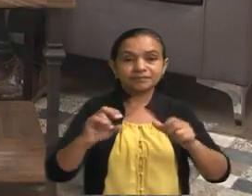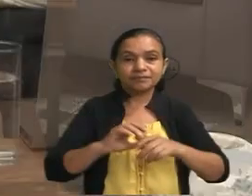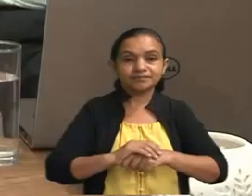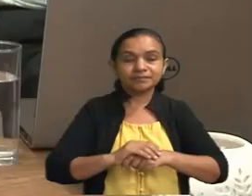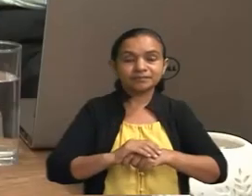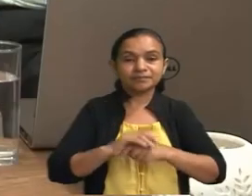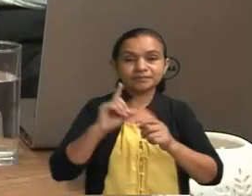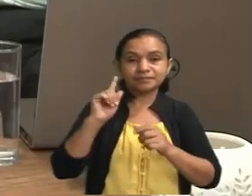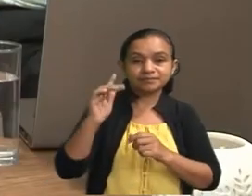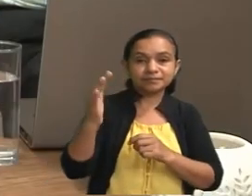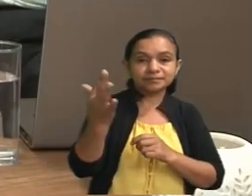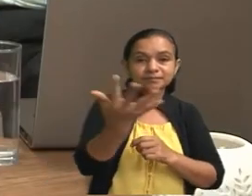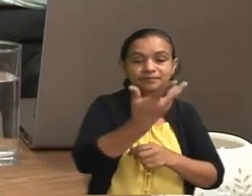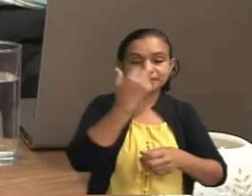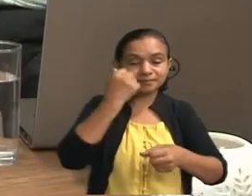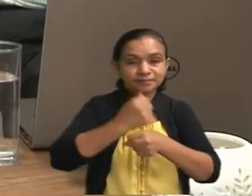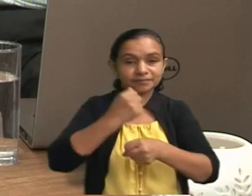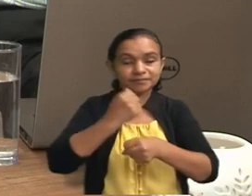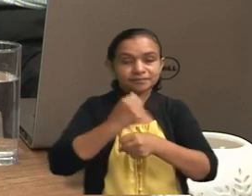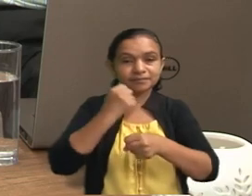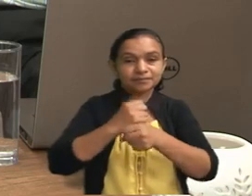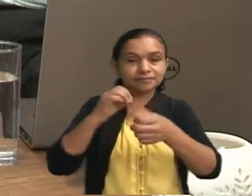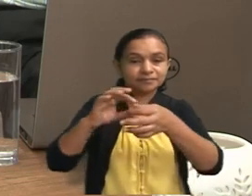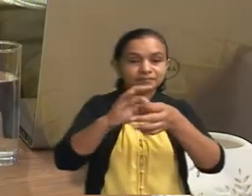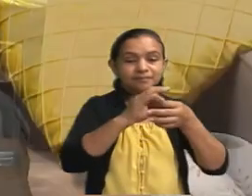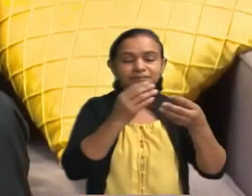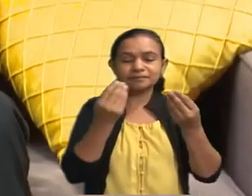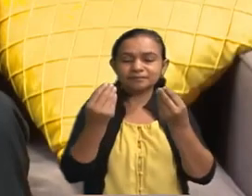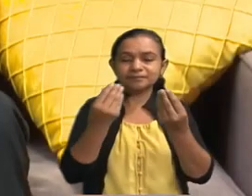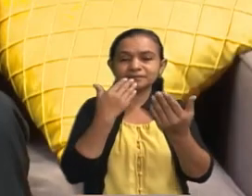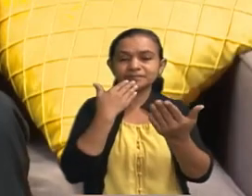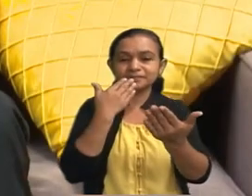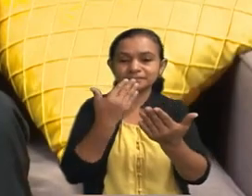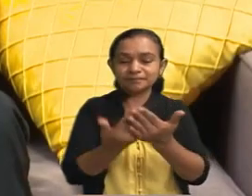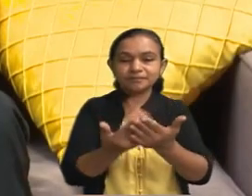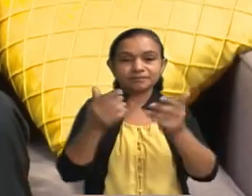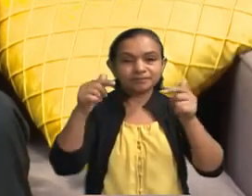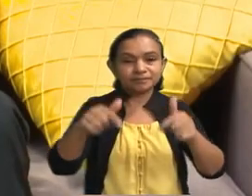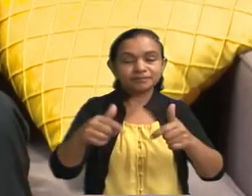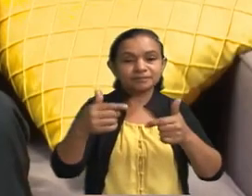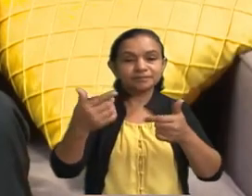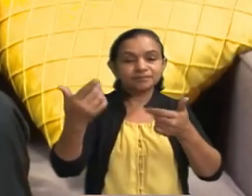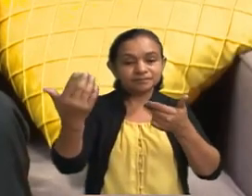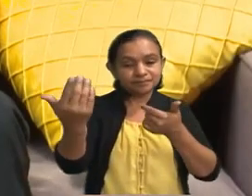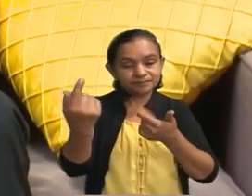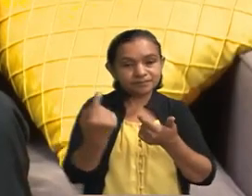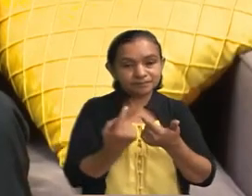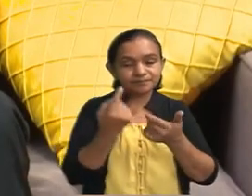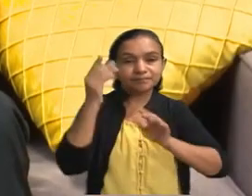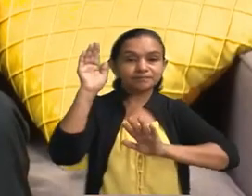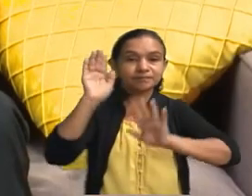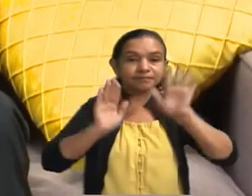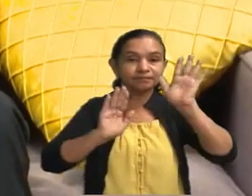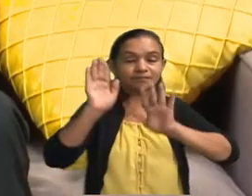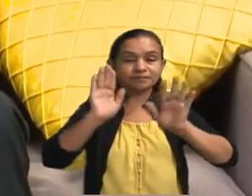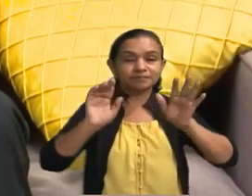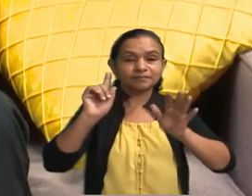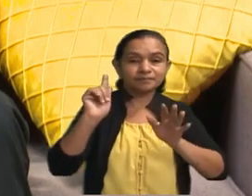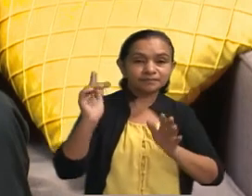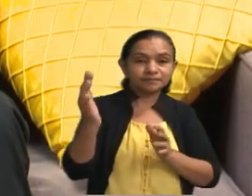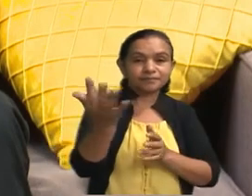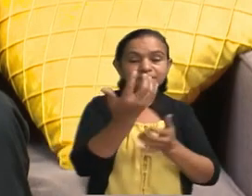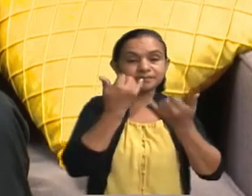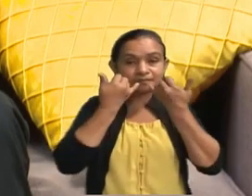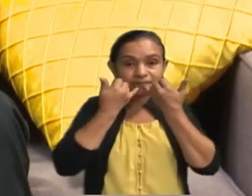de todo el sistema que trabaja en forma articulada. A ambos muchísimas gracias por su espacio y por venir a compartir de primera mano toda esta